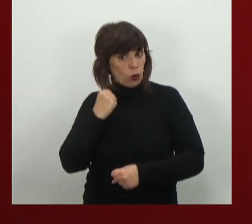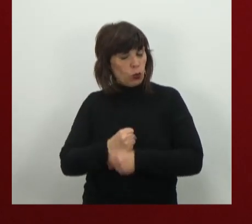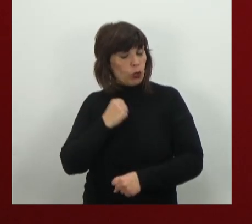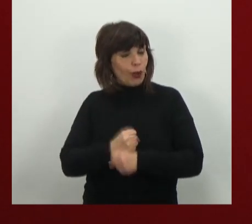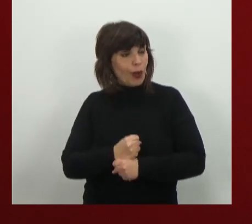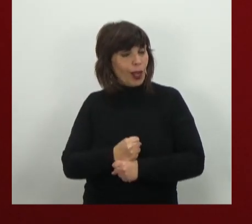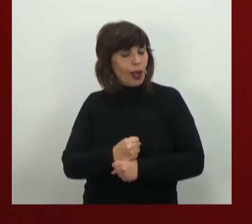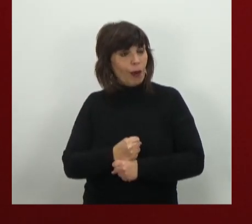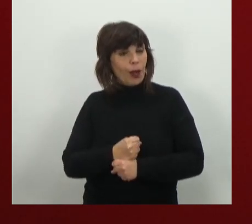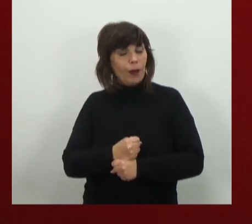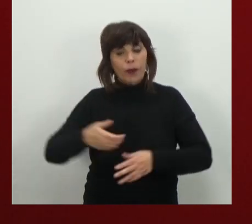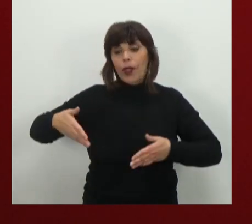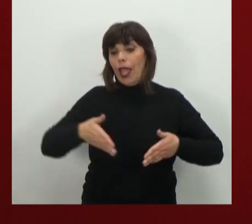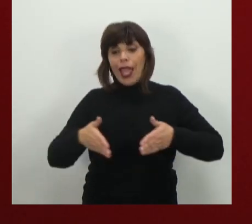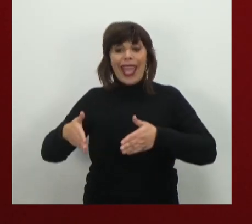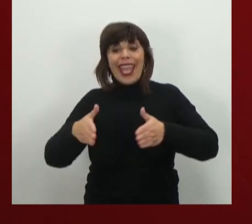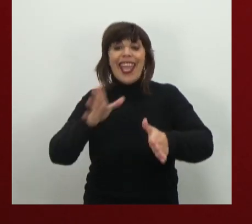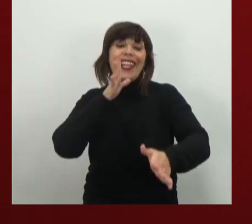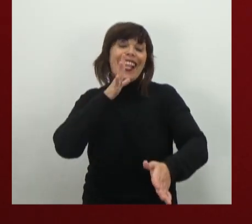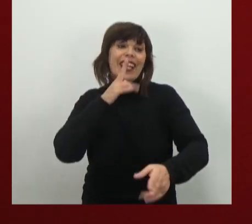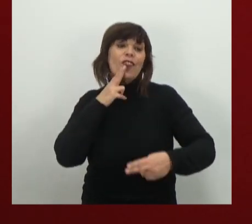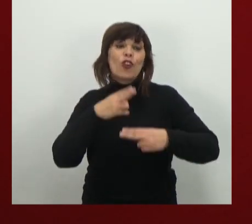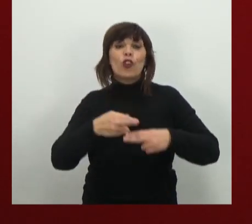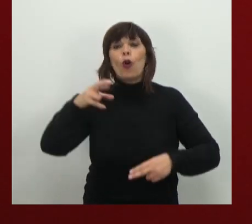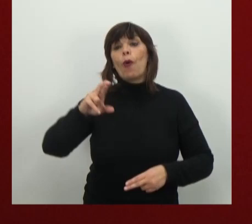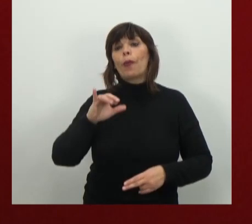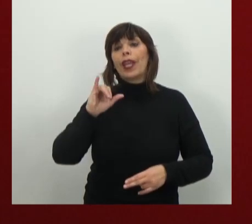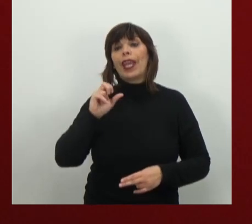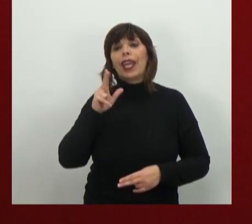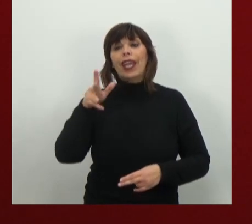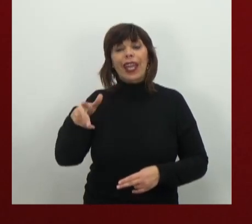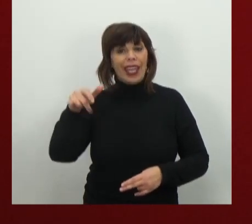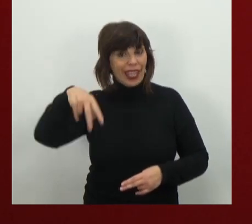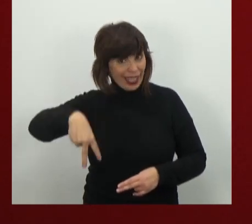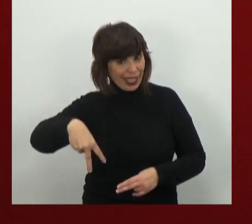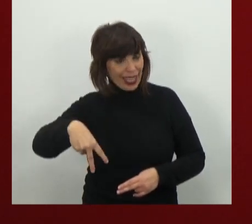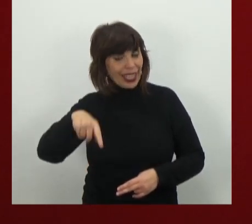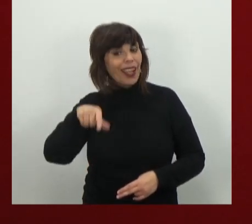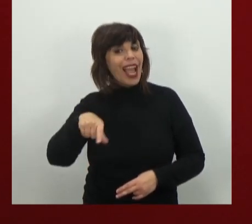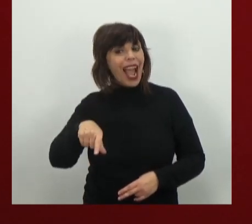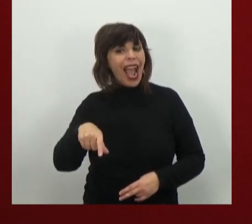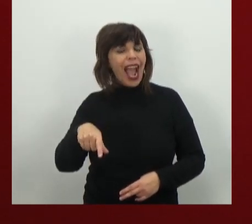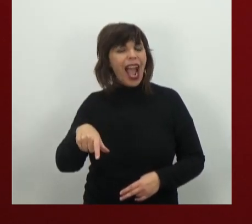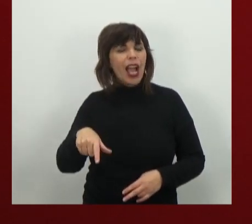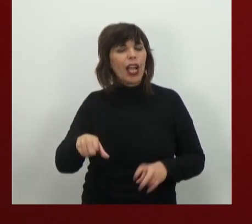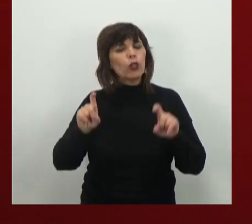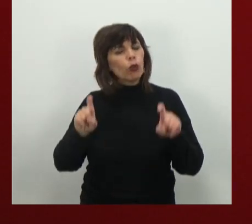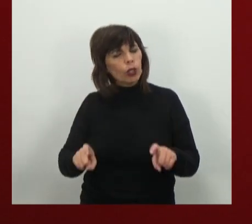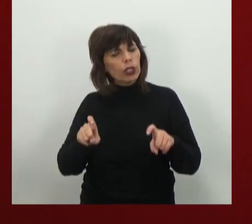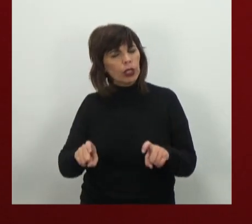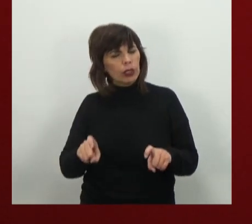Europa, el Rin, llamado Rhein en alemán, donde yo hacía mis pausas una y otra